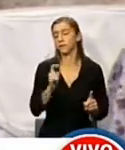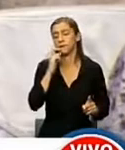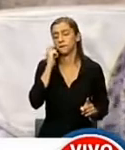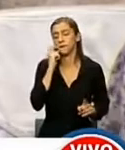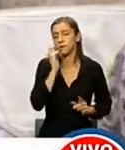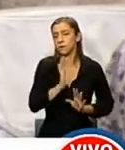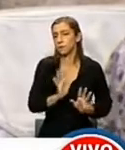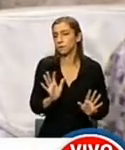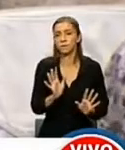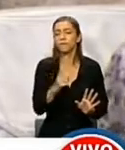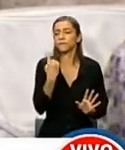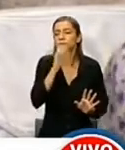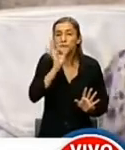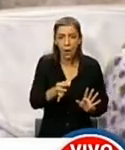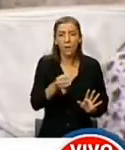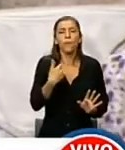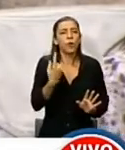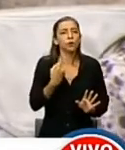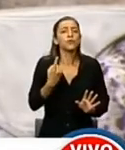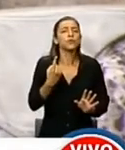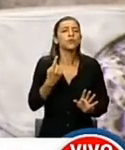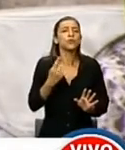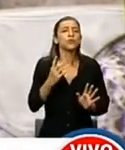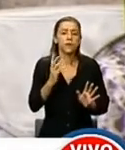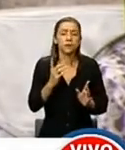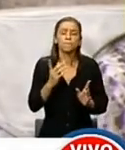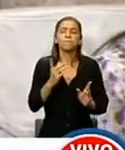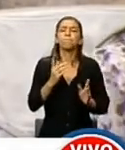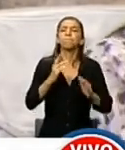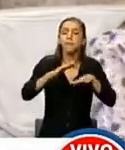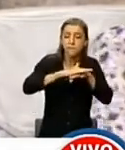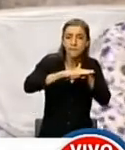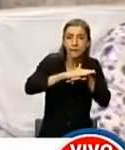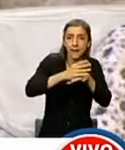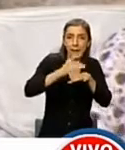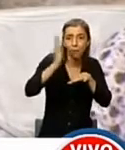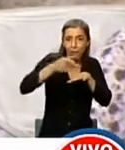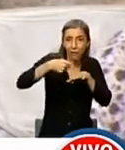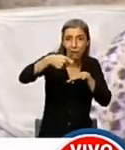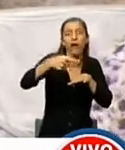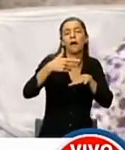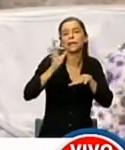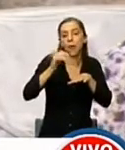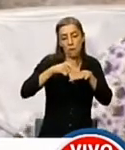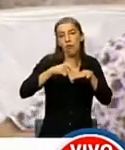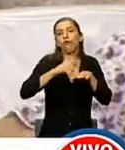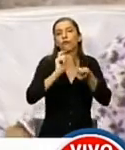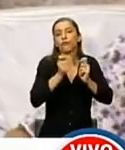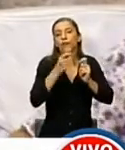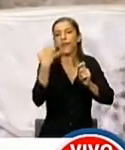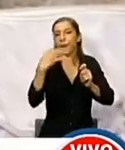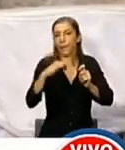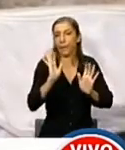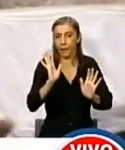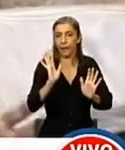que es necesario un ajuste del mínimo no imponible eso no amerita sí